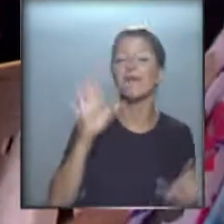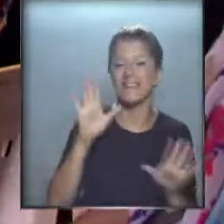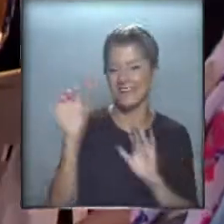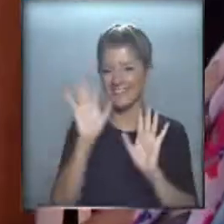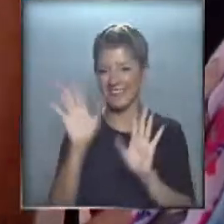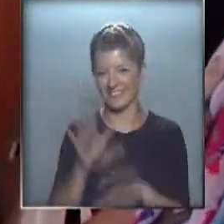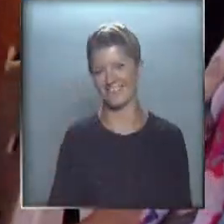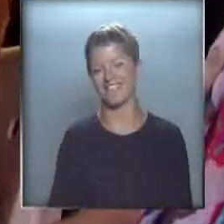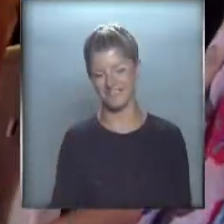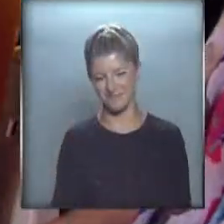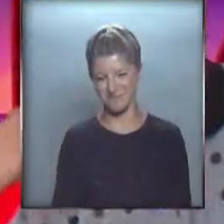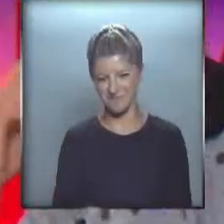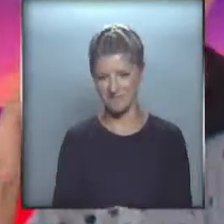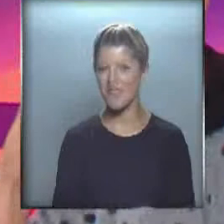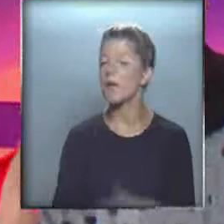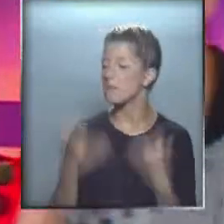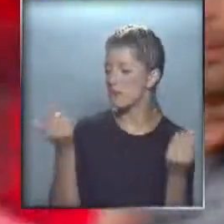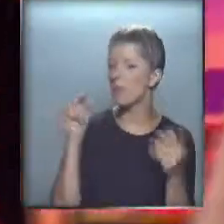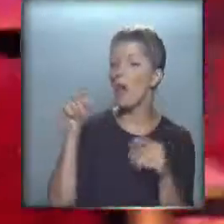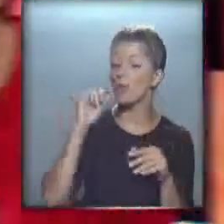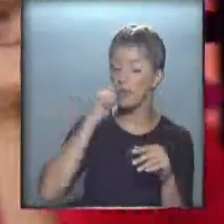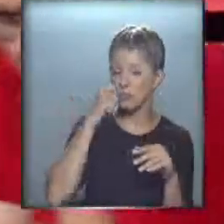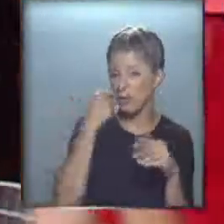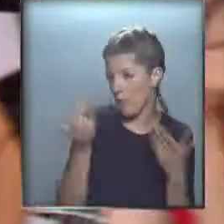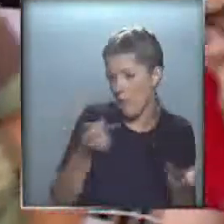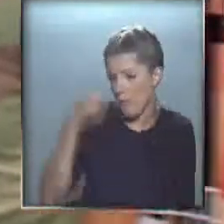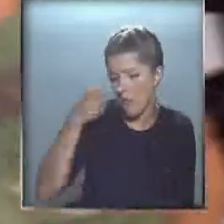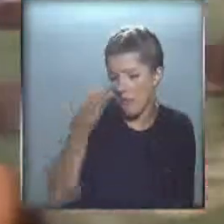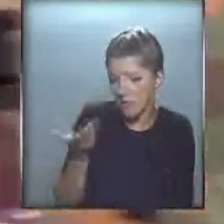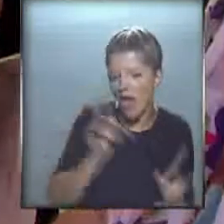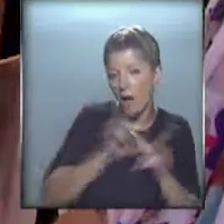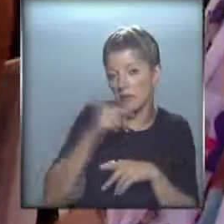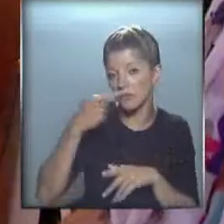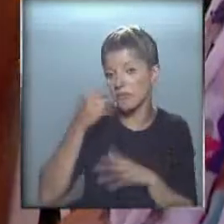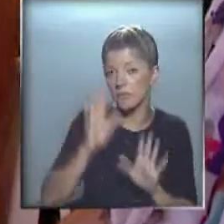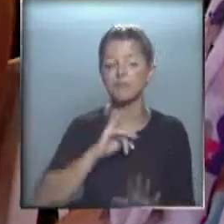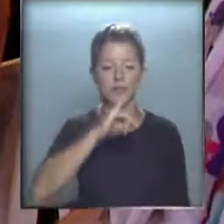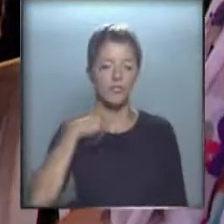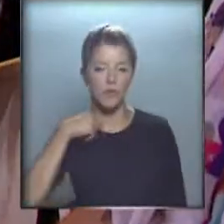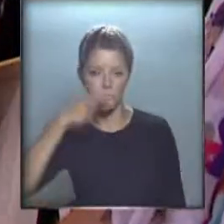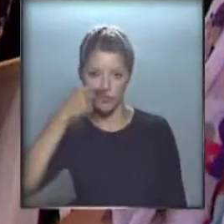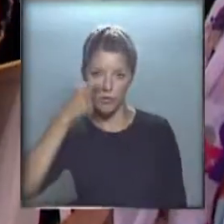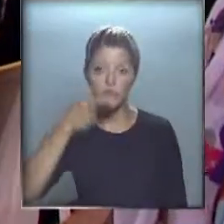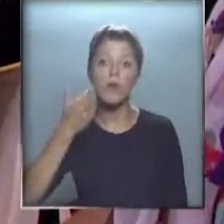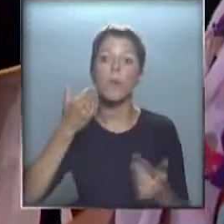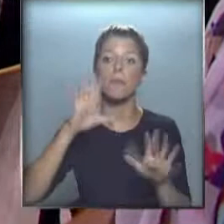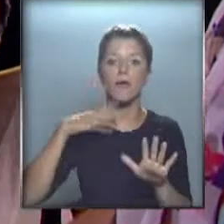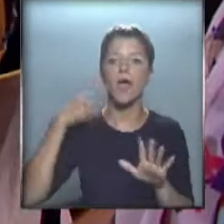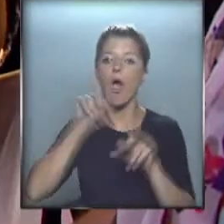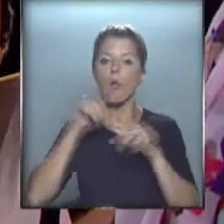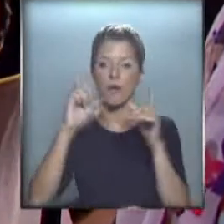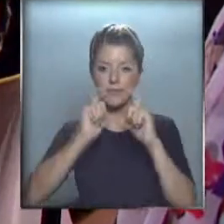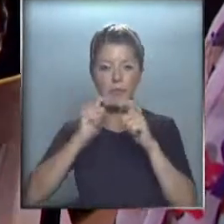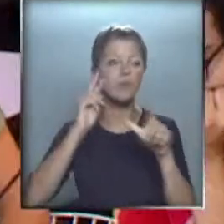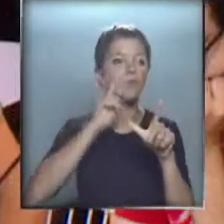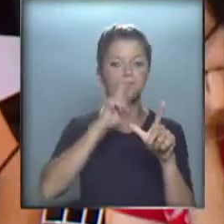¿Qué? Bueno, pero ¿te gusta por curiosidad? ¿Qué sé yo? ¿Viste? Uno siempre le gusta. No, es verdad, sí, soy muy curiosa. Por ahí entro a algunas aplicaciones,